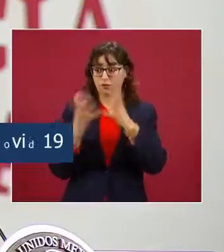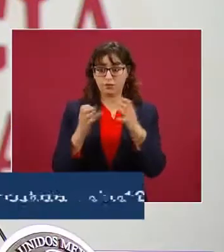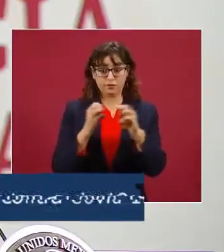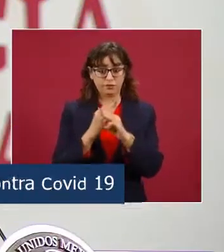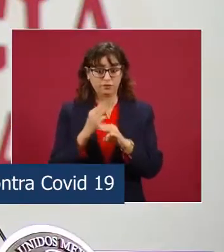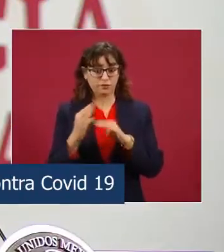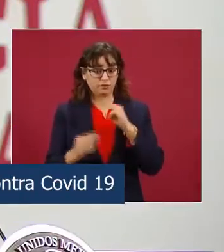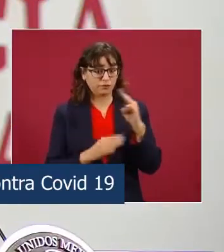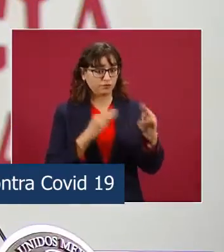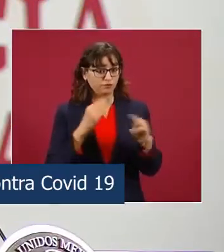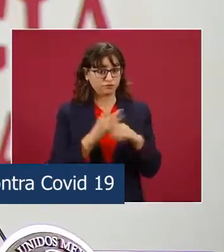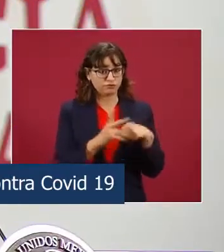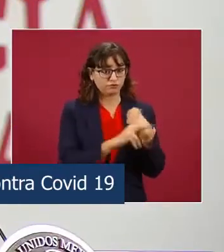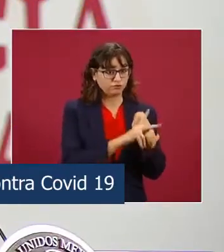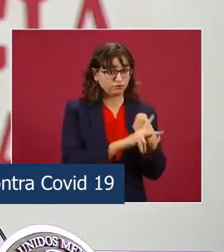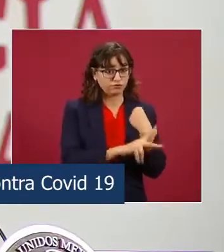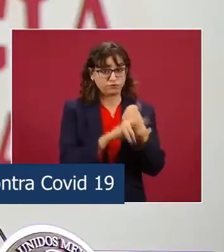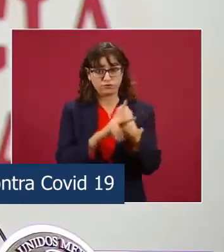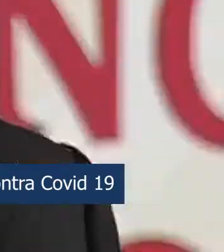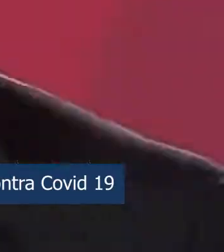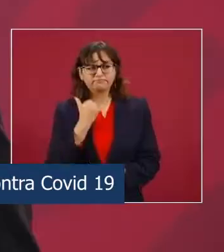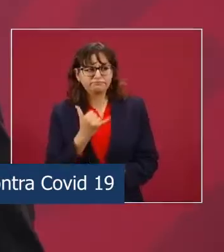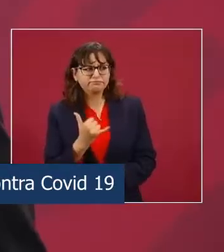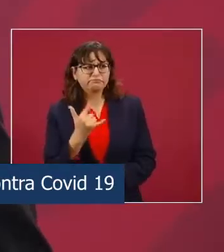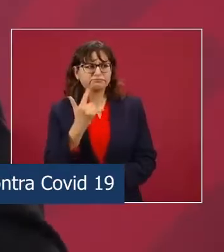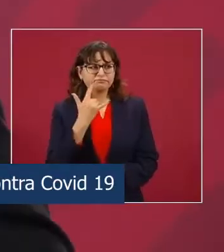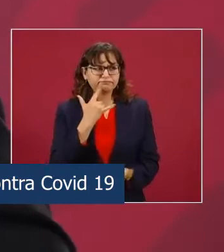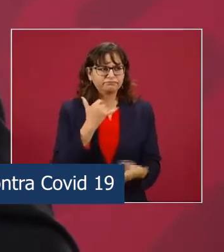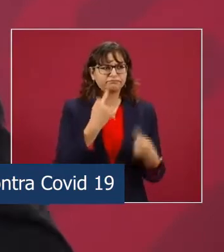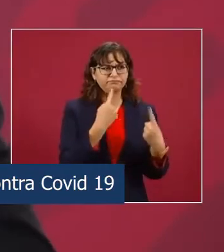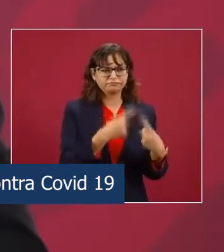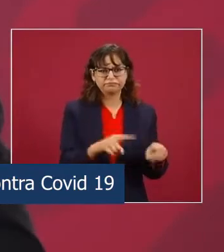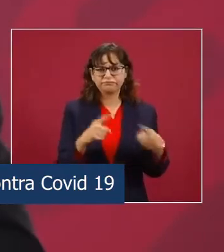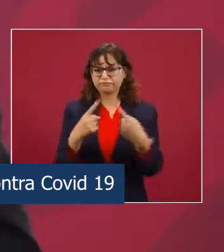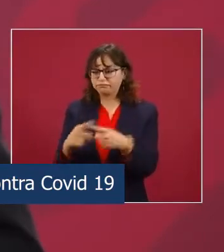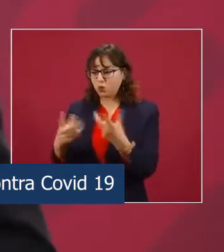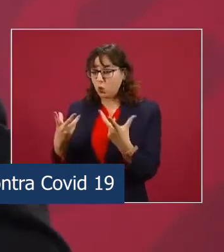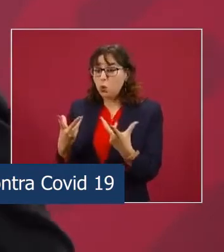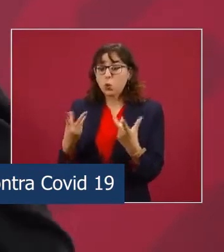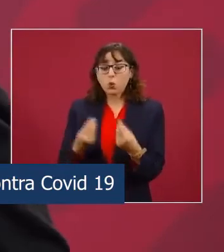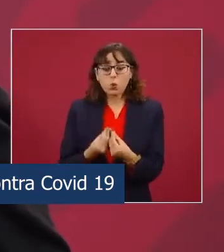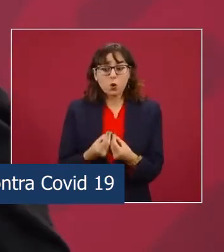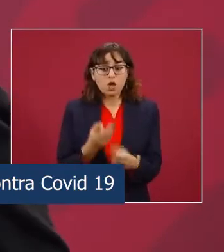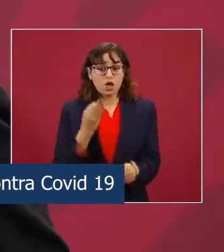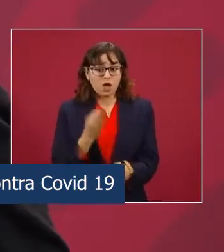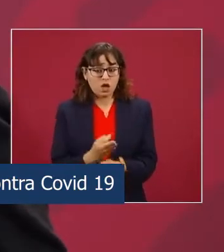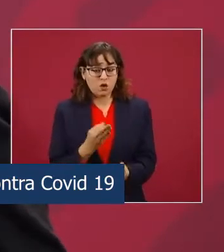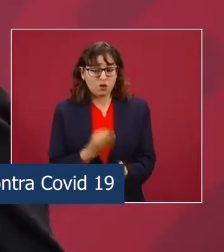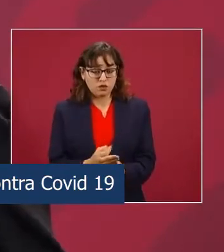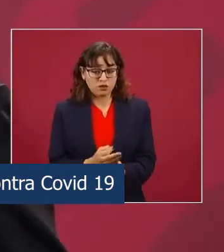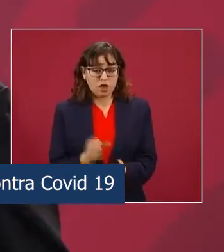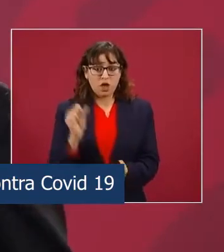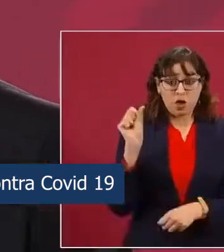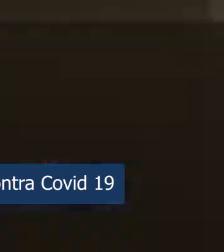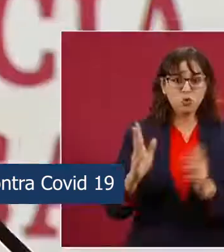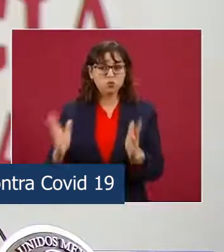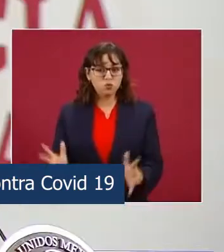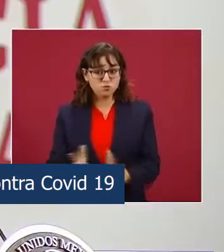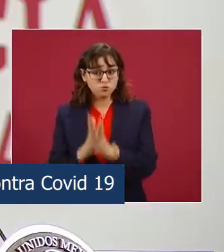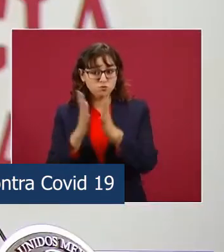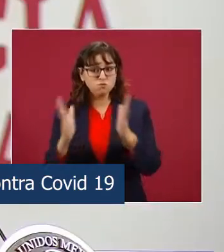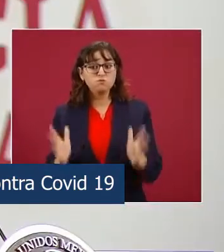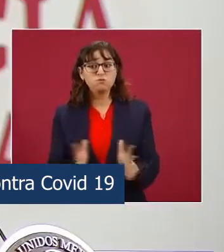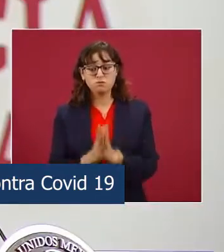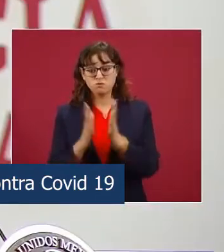Ebrard, canciller de México, informó que el país formalizaría el primer contrato vinculante de acceso a las vacunas contra el COVID-19 con